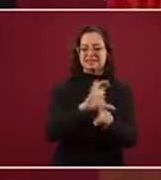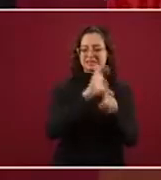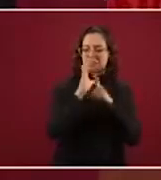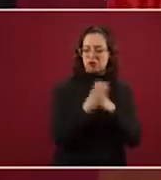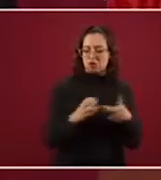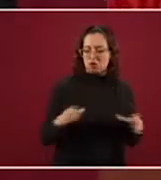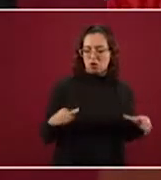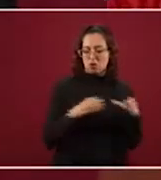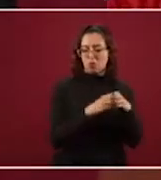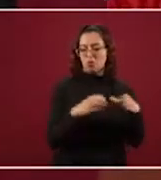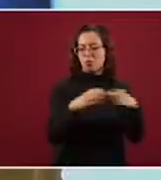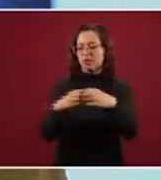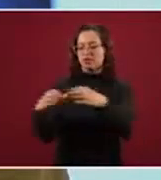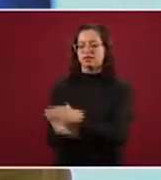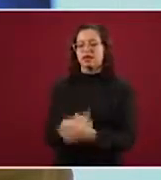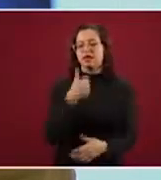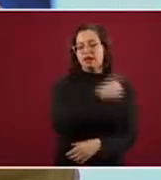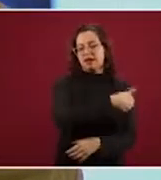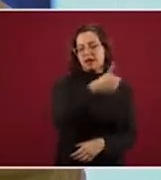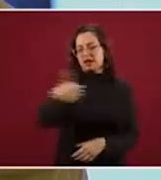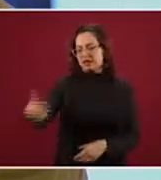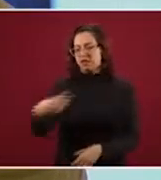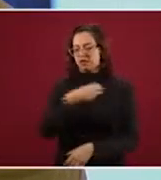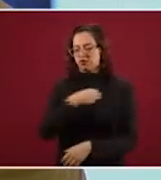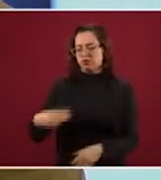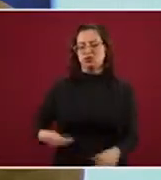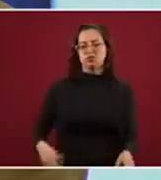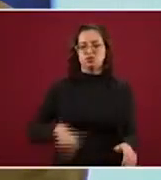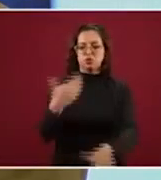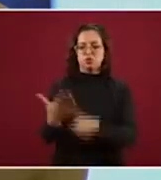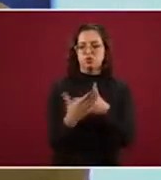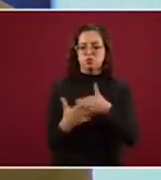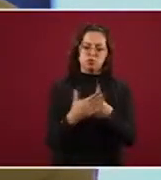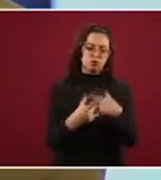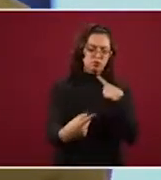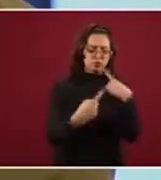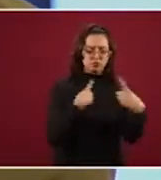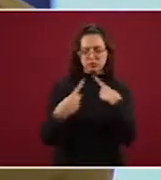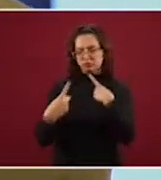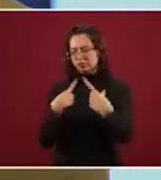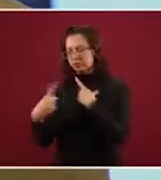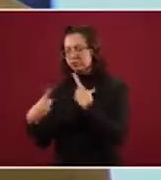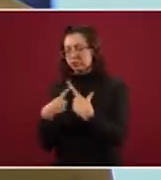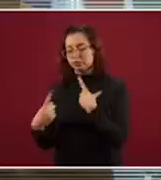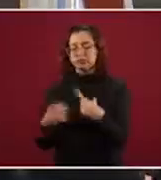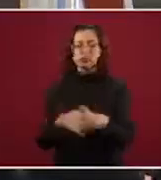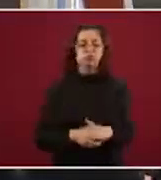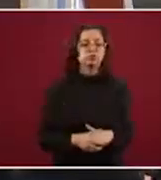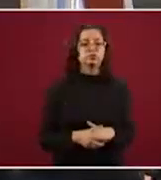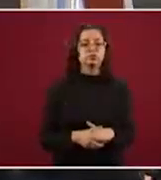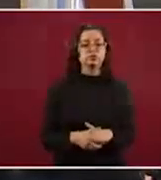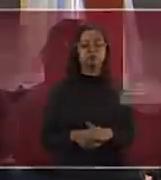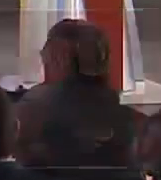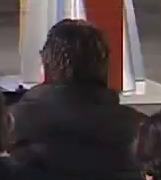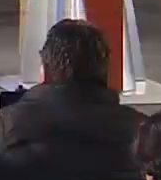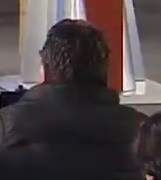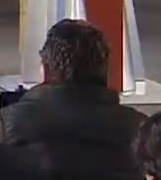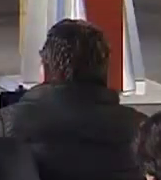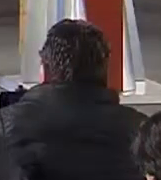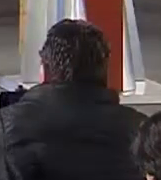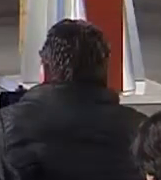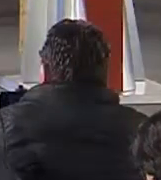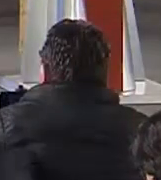cada municipio y con ellos vamos a también a dialogar como señale al final de allí ya